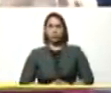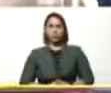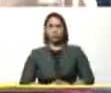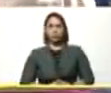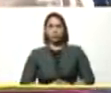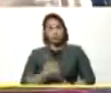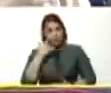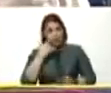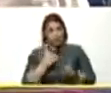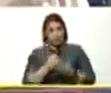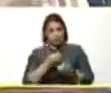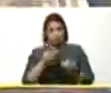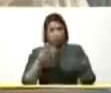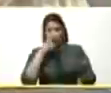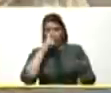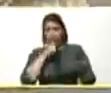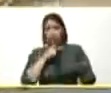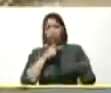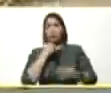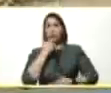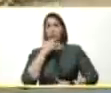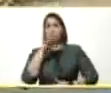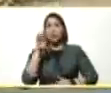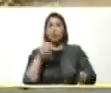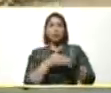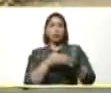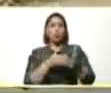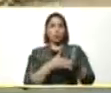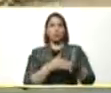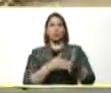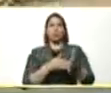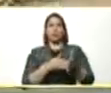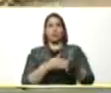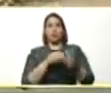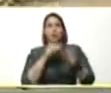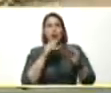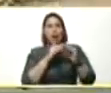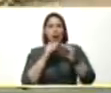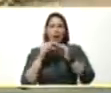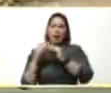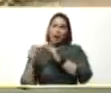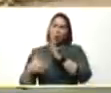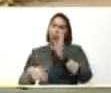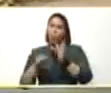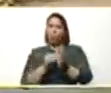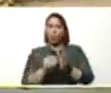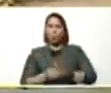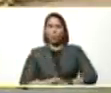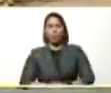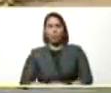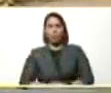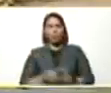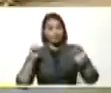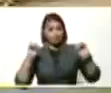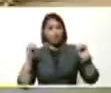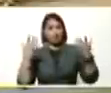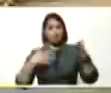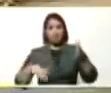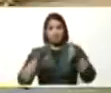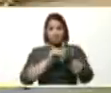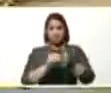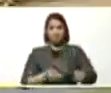Fíjense ustedes, este año estamos llegando a 500.000 viviendas. Otra vez. Lo logramos otra